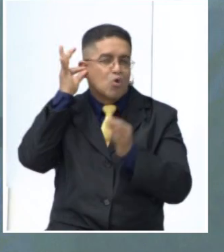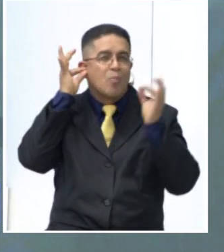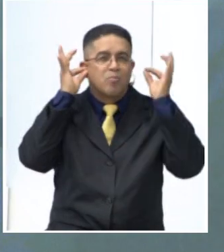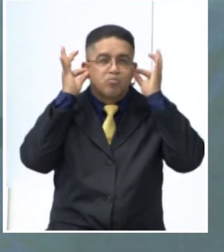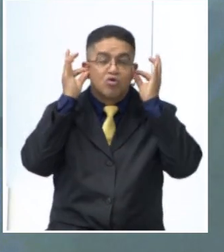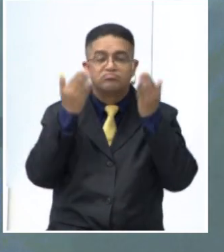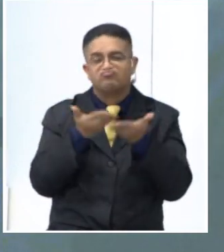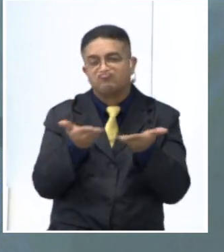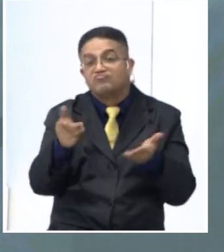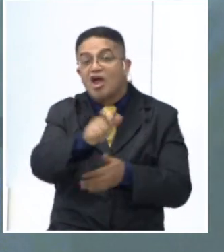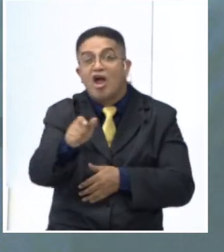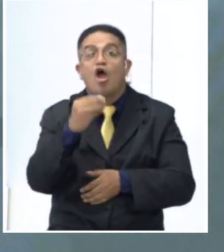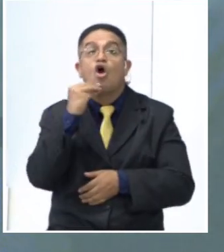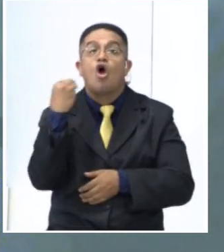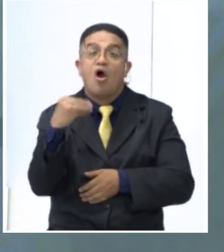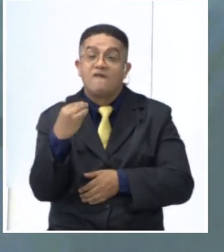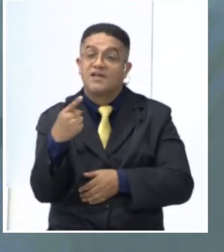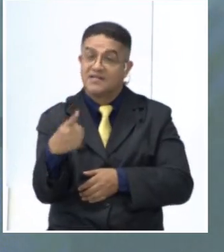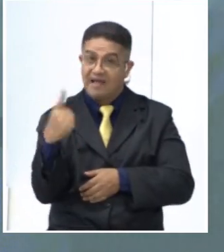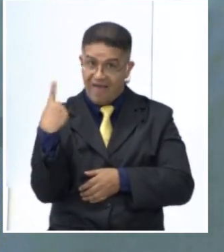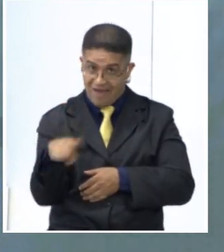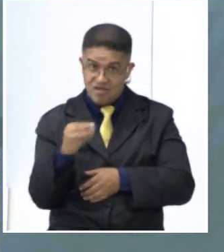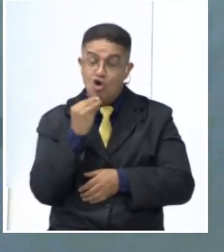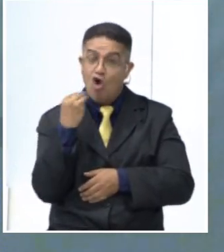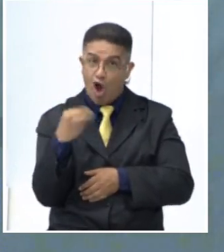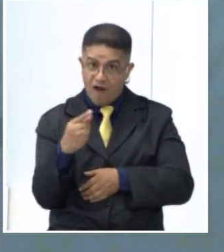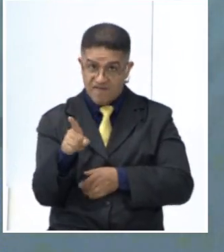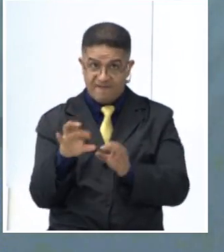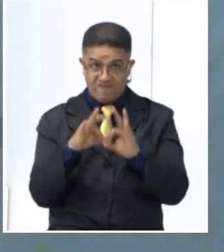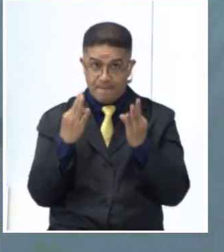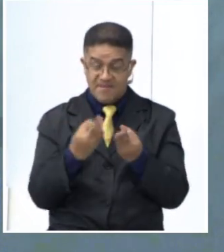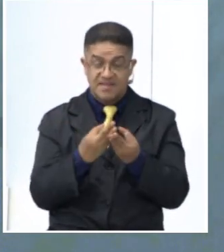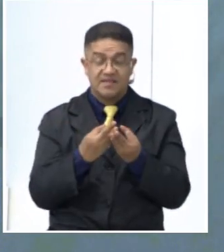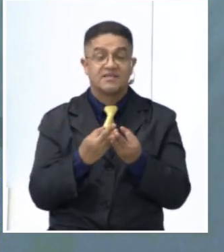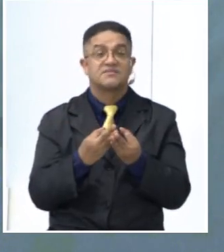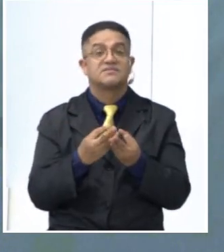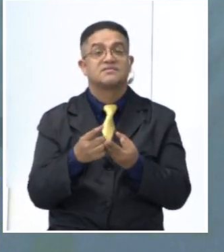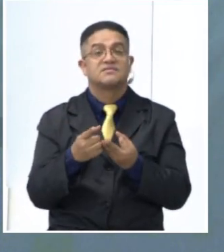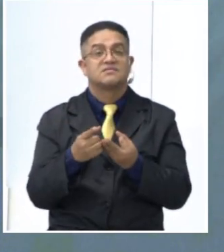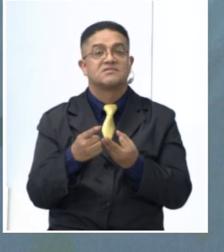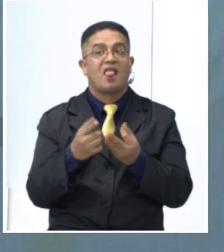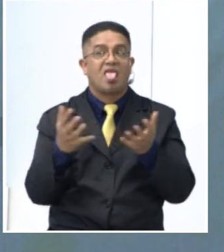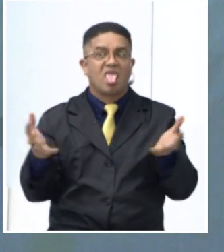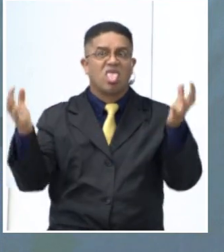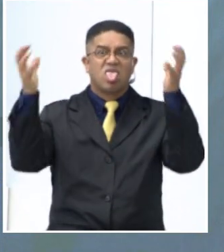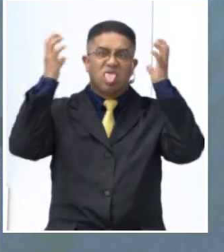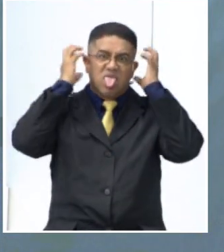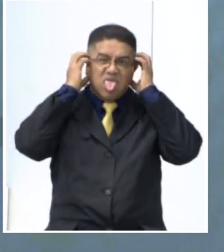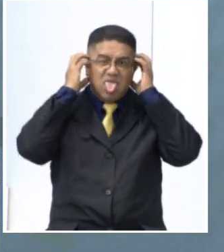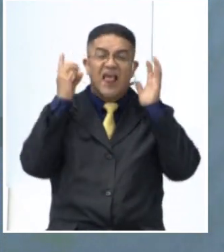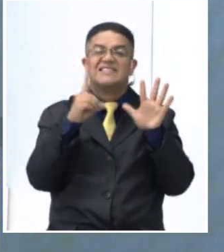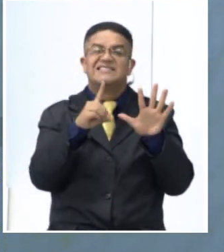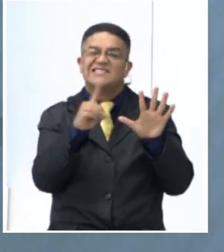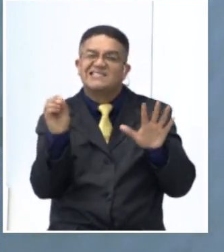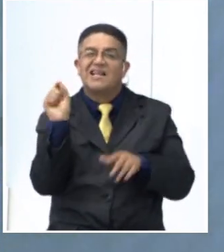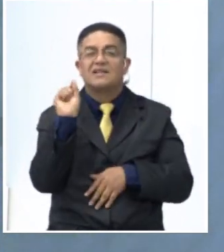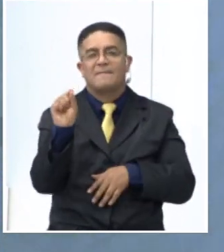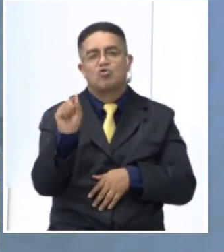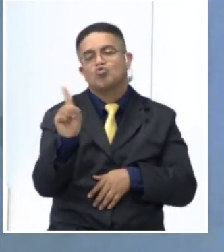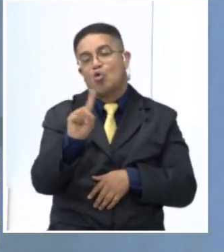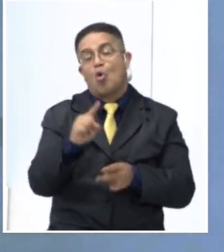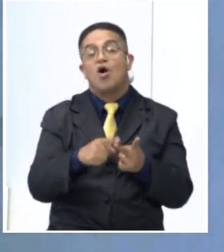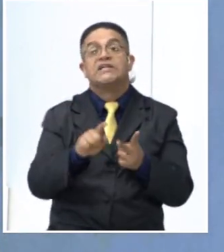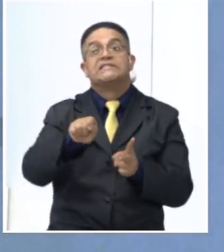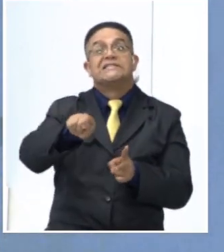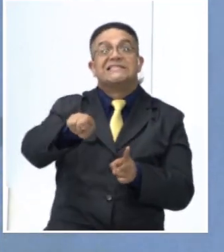los adolescentes o a los jóvenes, o si usted tiene un adolescente en casa, en la audición no se coloque esos audífonos por más de 60 minutos y el volumen tiene